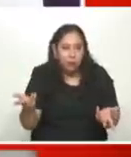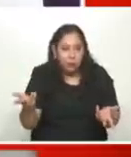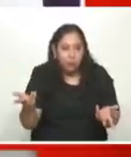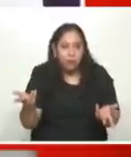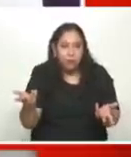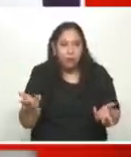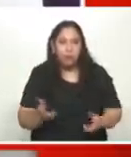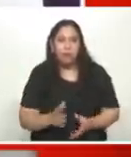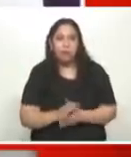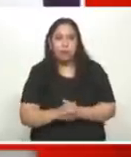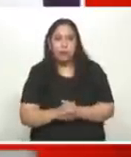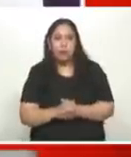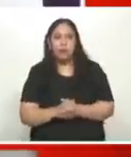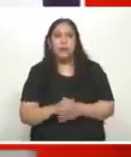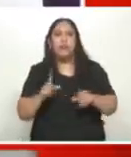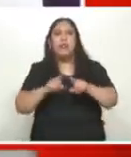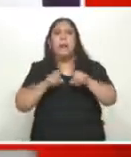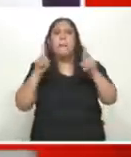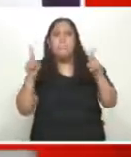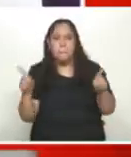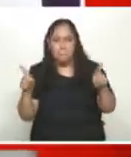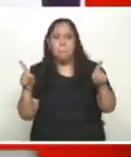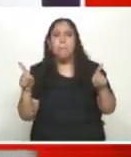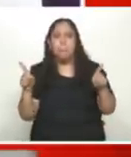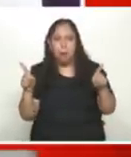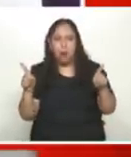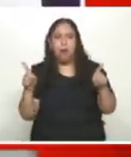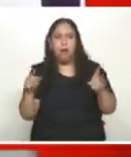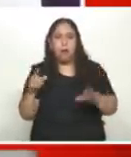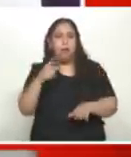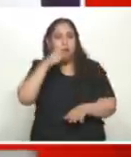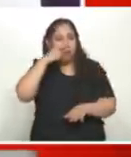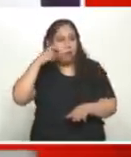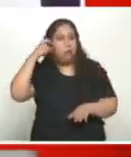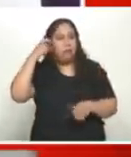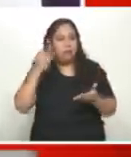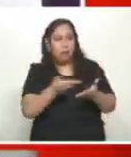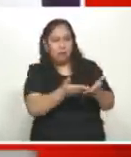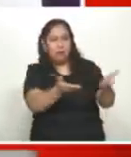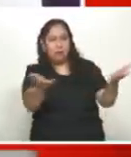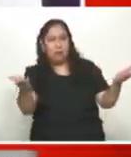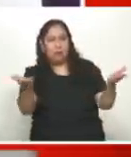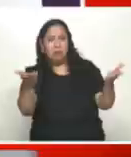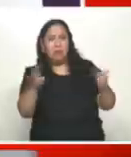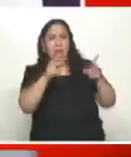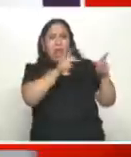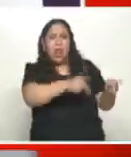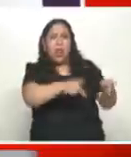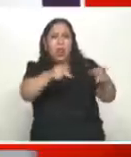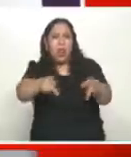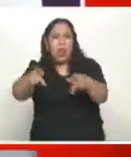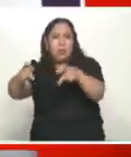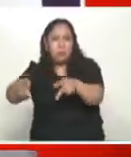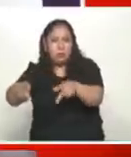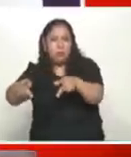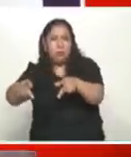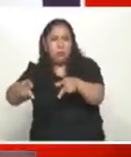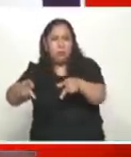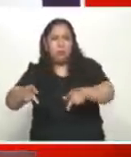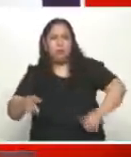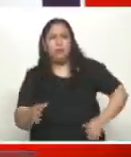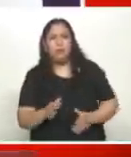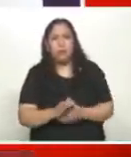interesados, pero no de las grandes masas de población hondureña. Los pueblos los definió muy bien Abraham